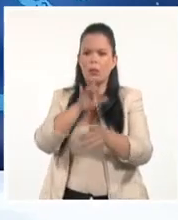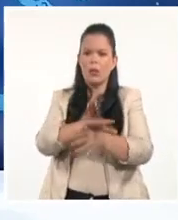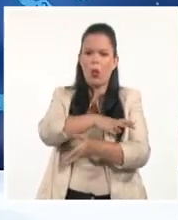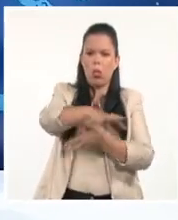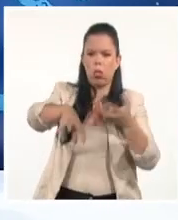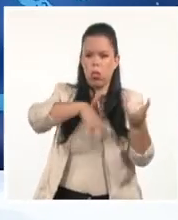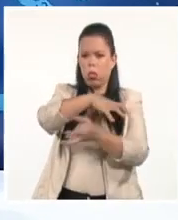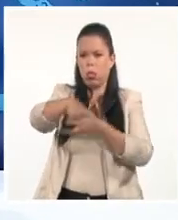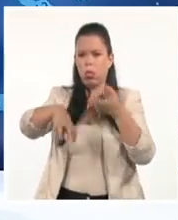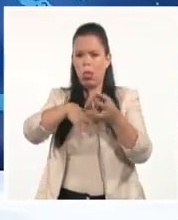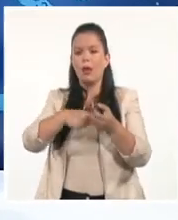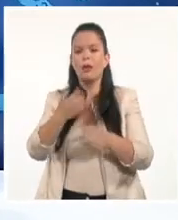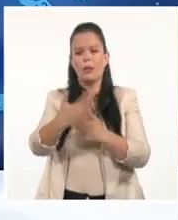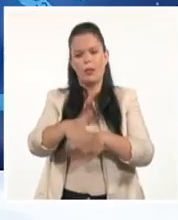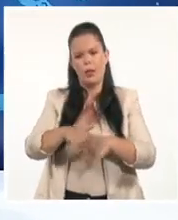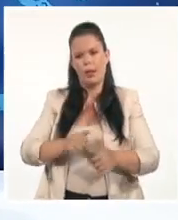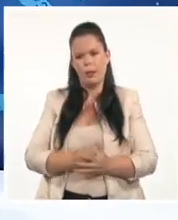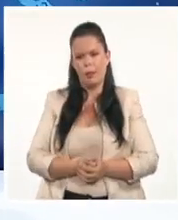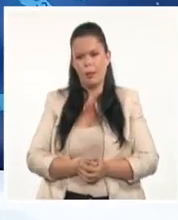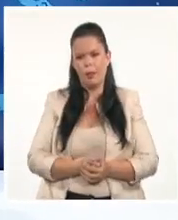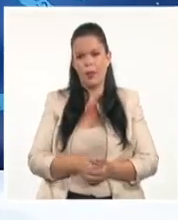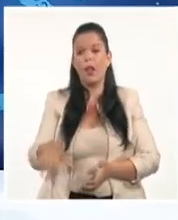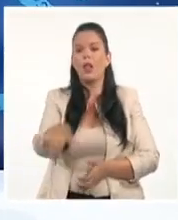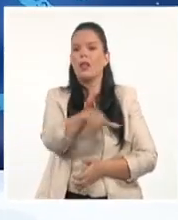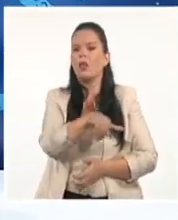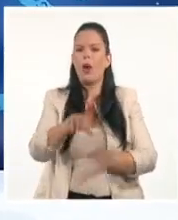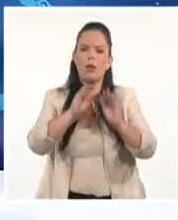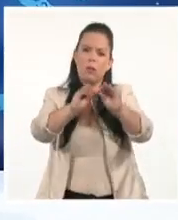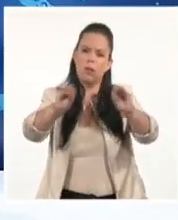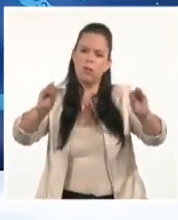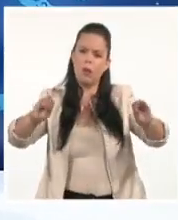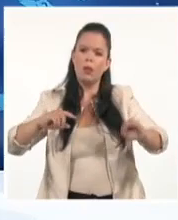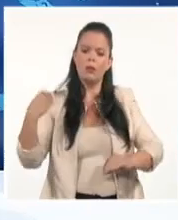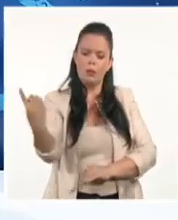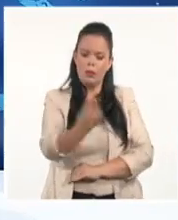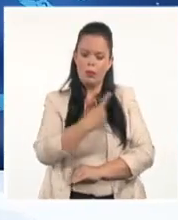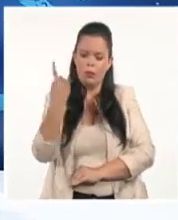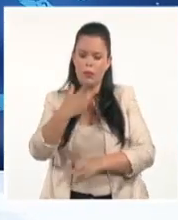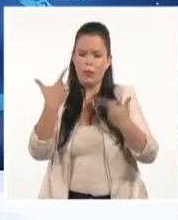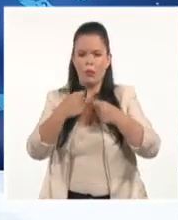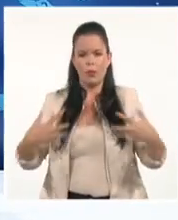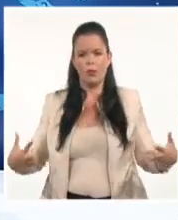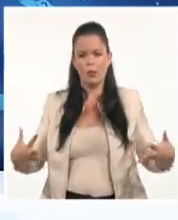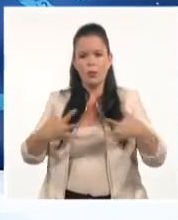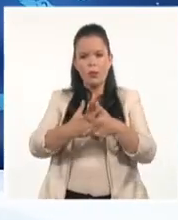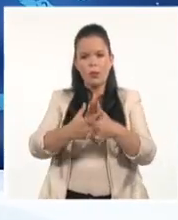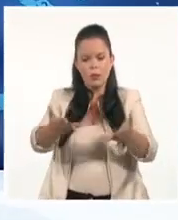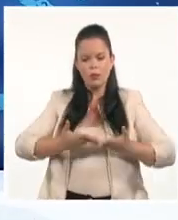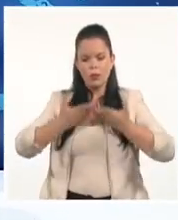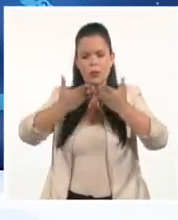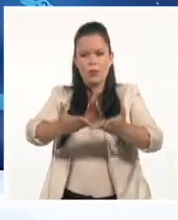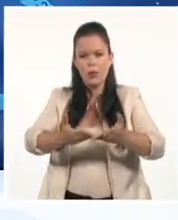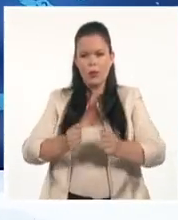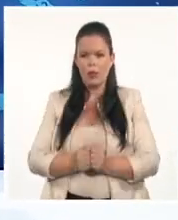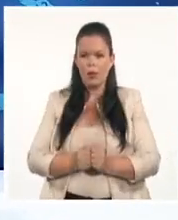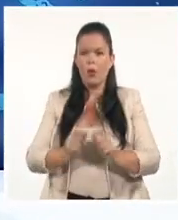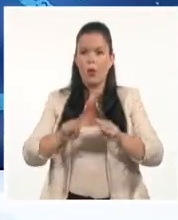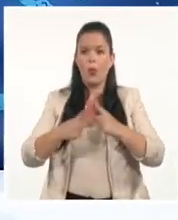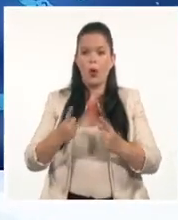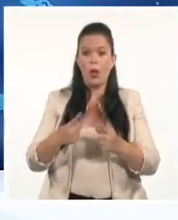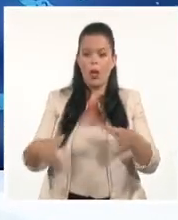ciudadana. Constituirá además un llamado a la unidad y la solidaridad frente a quienes pretenden inocular el odio en el alma